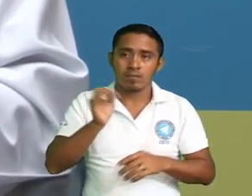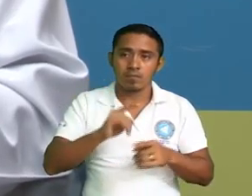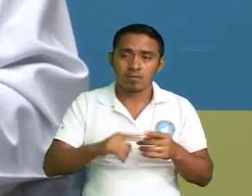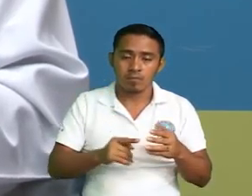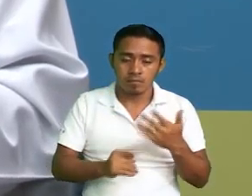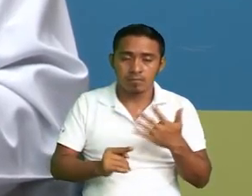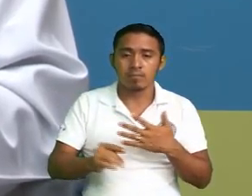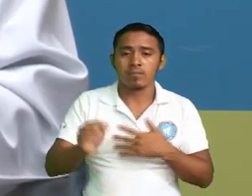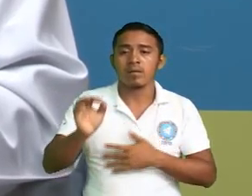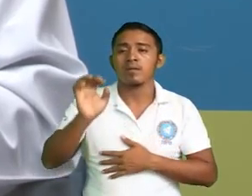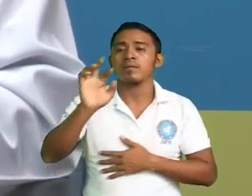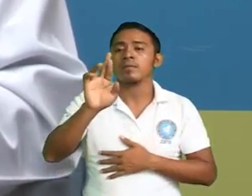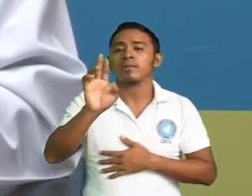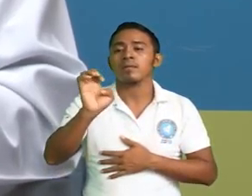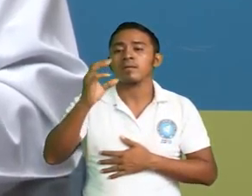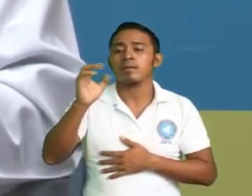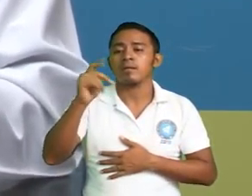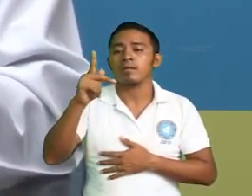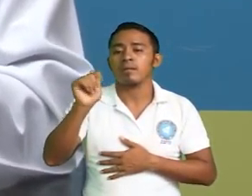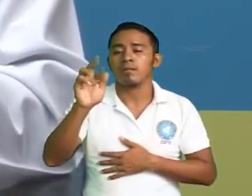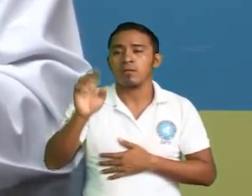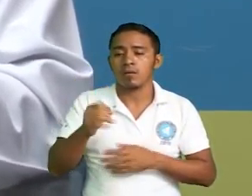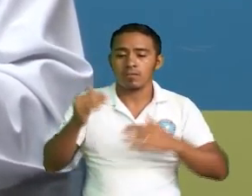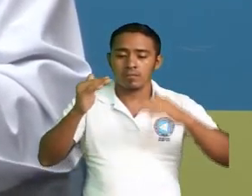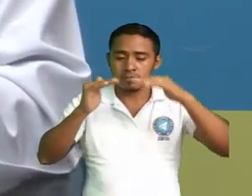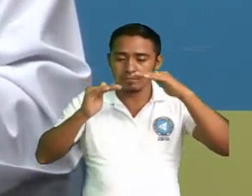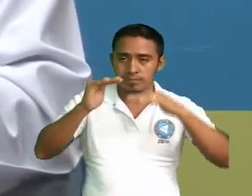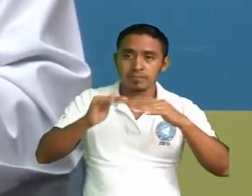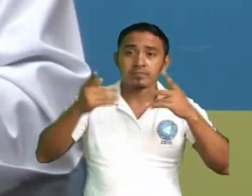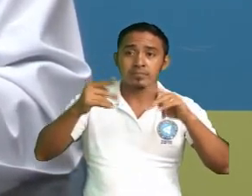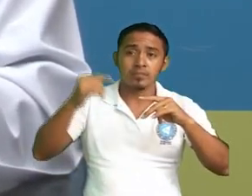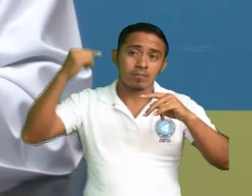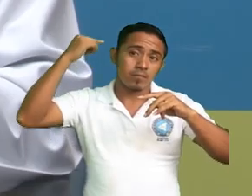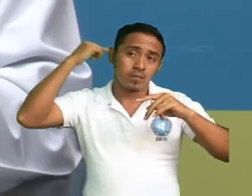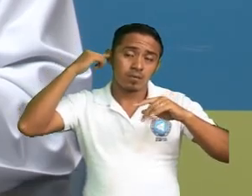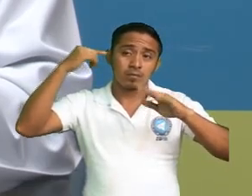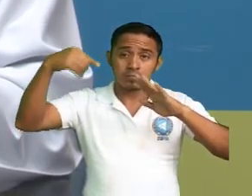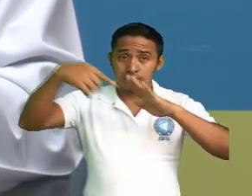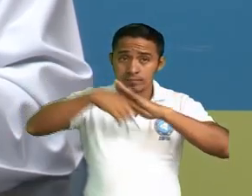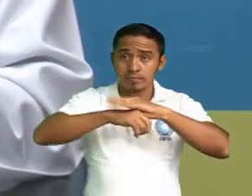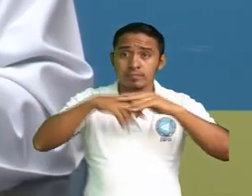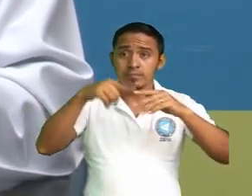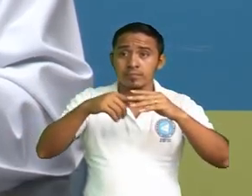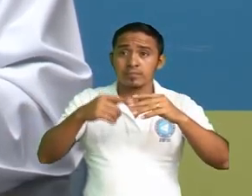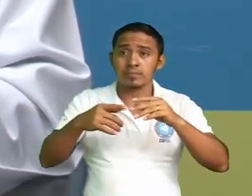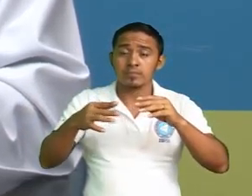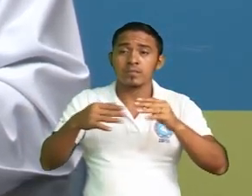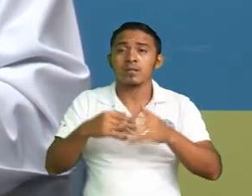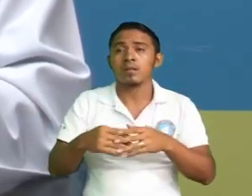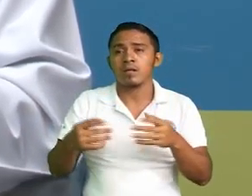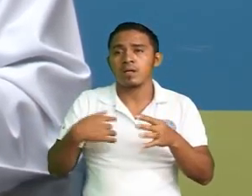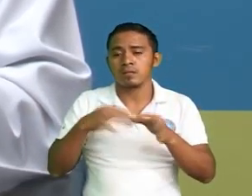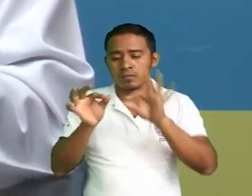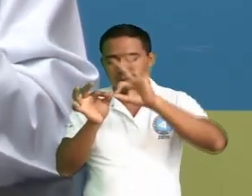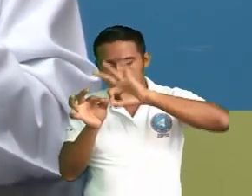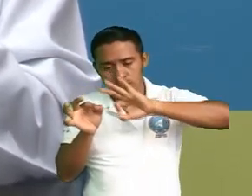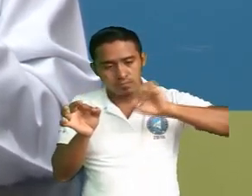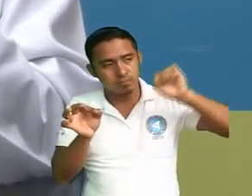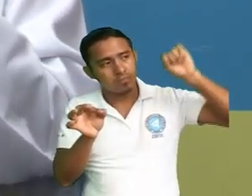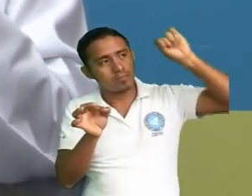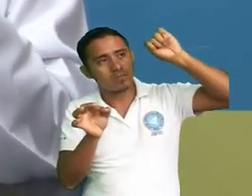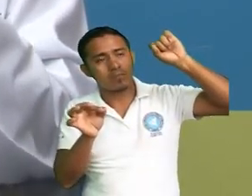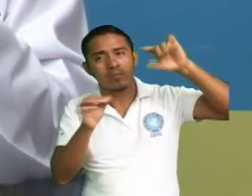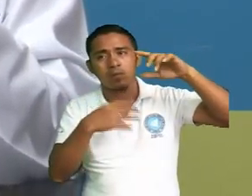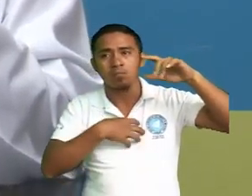decía, del equilibrio, ¿verdad? Pero el oído interno se comunica, por ejemplo, con una estructura